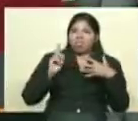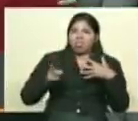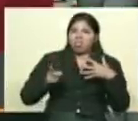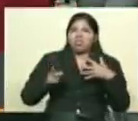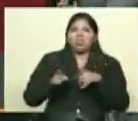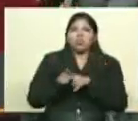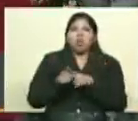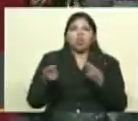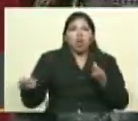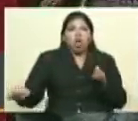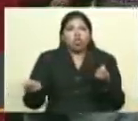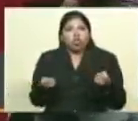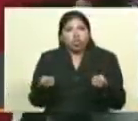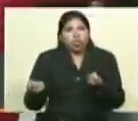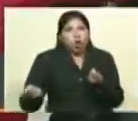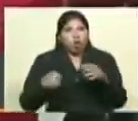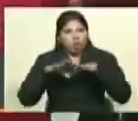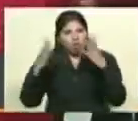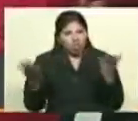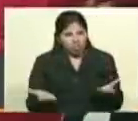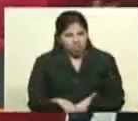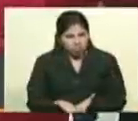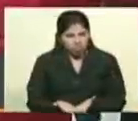al mundo.